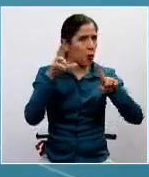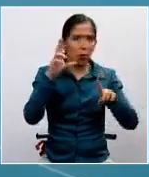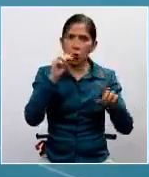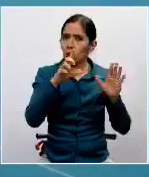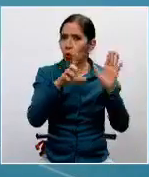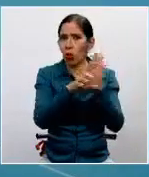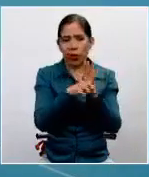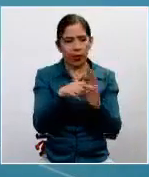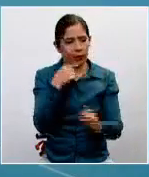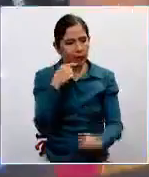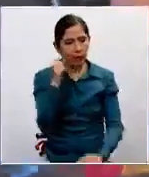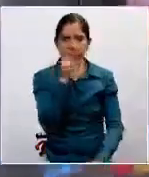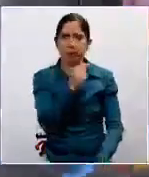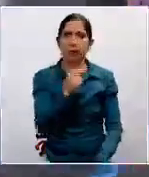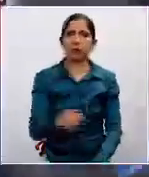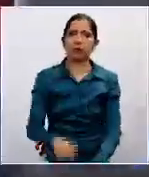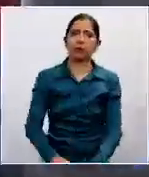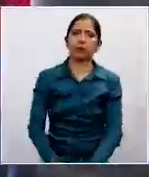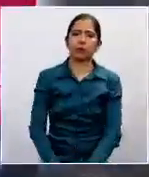subnacionales.